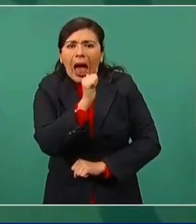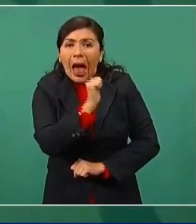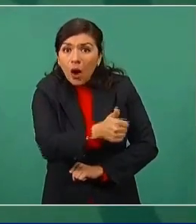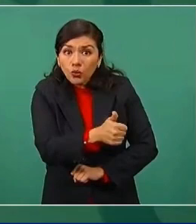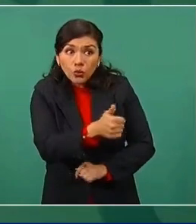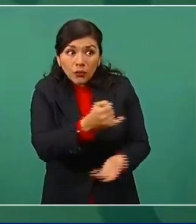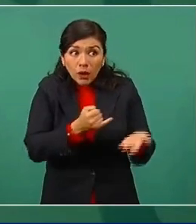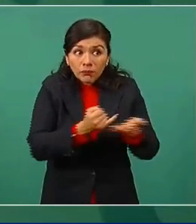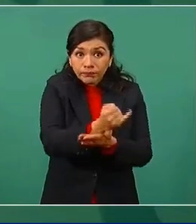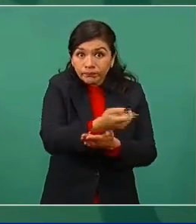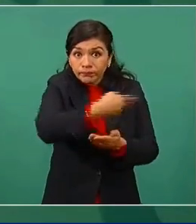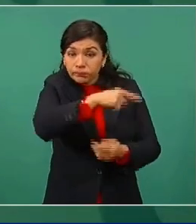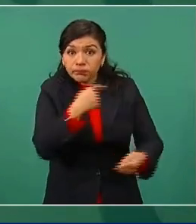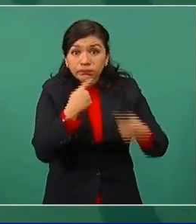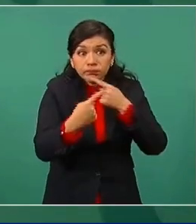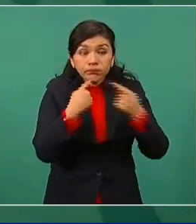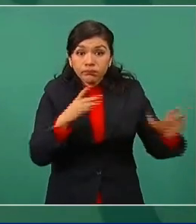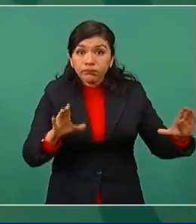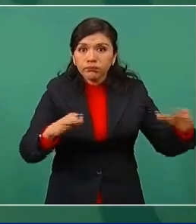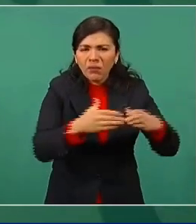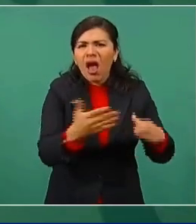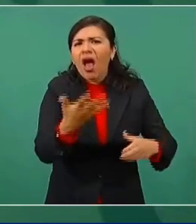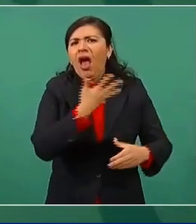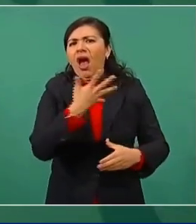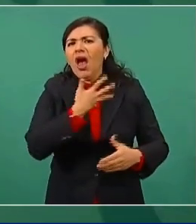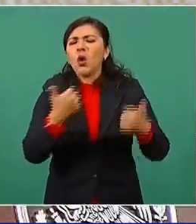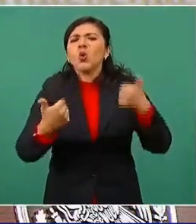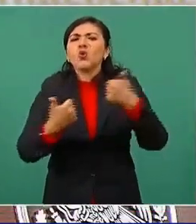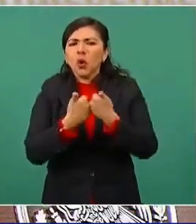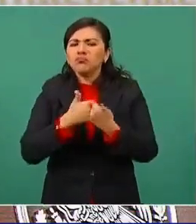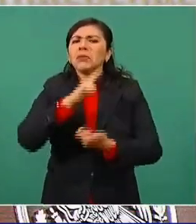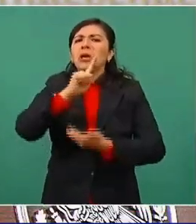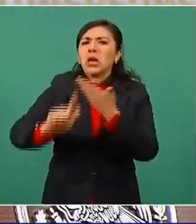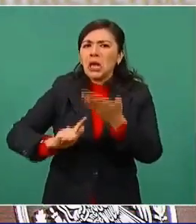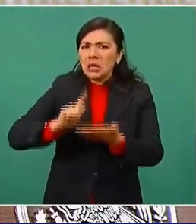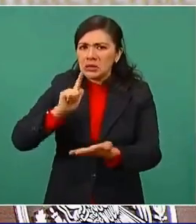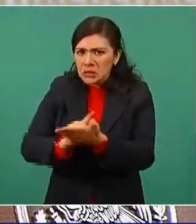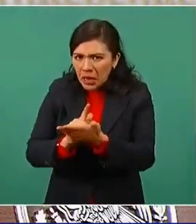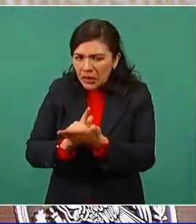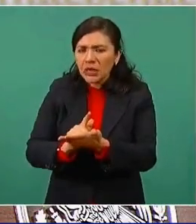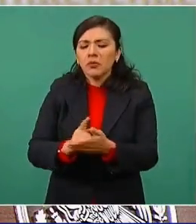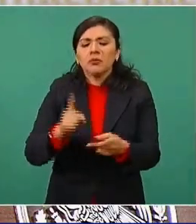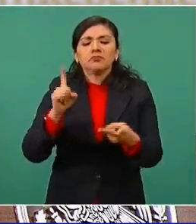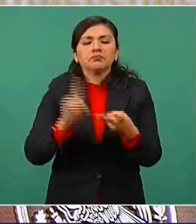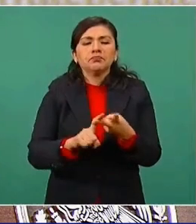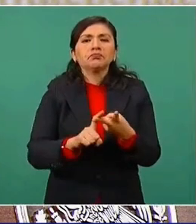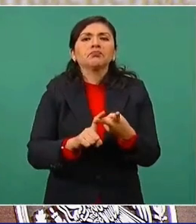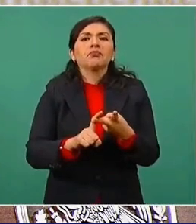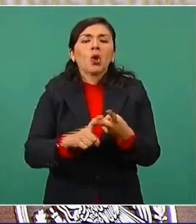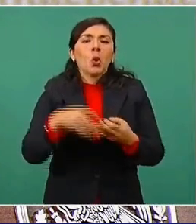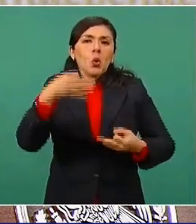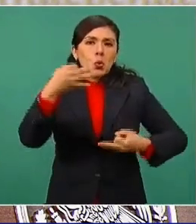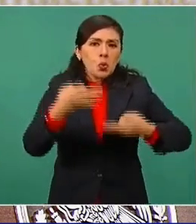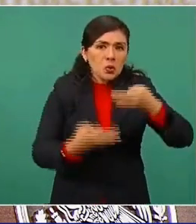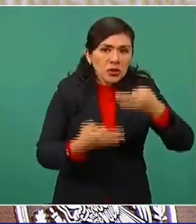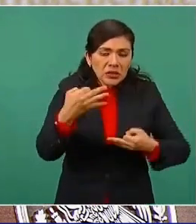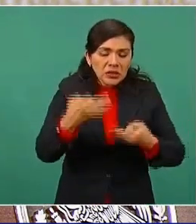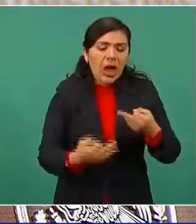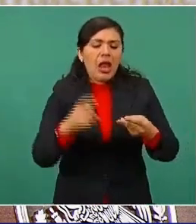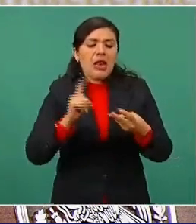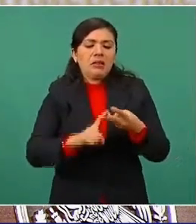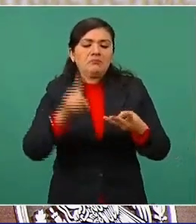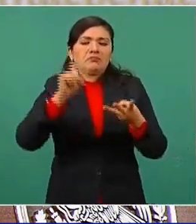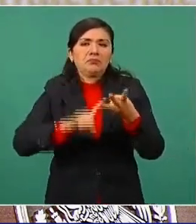existe en el Poder Legislativo, en el Poder Judicial, en las universidades, en la libertad